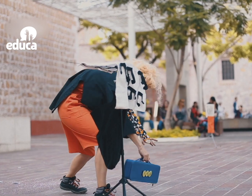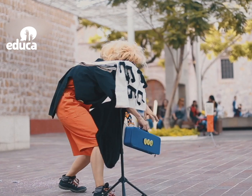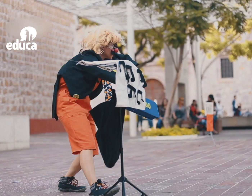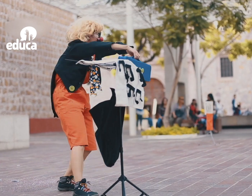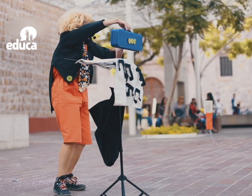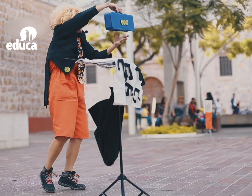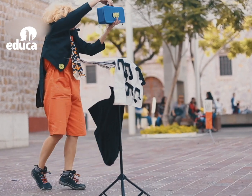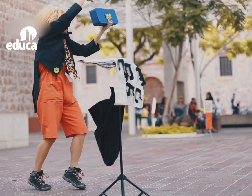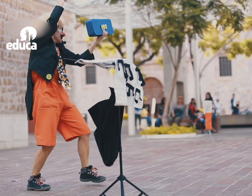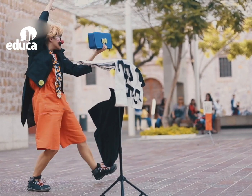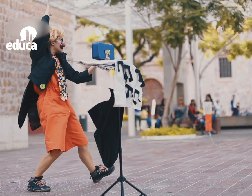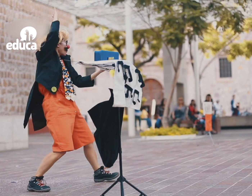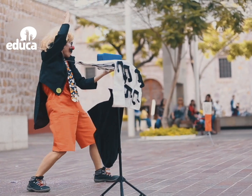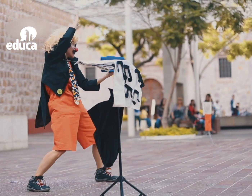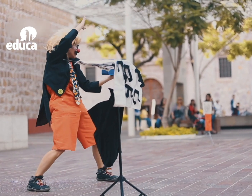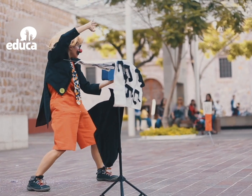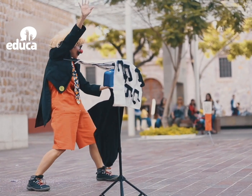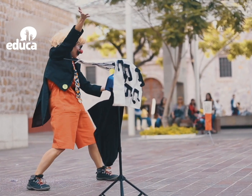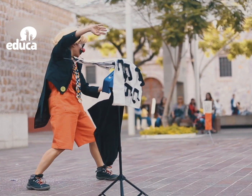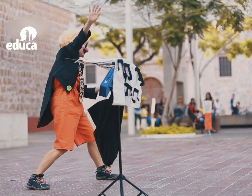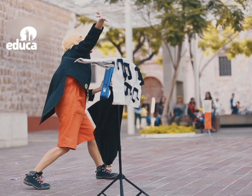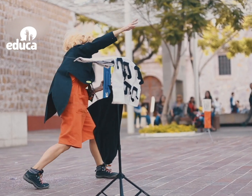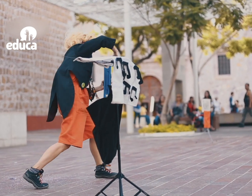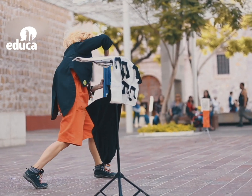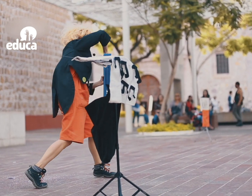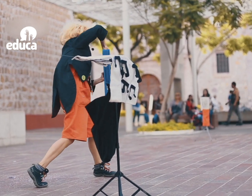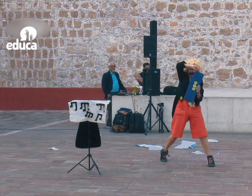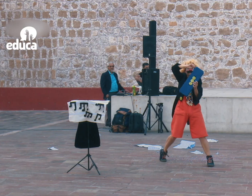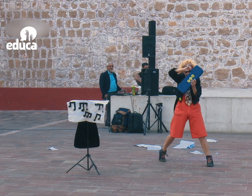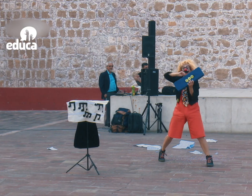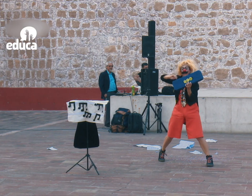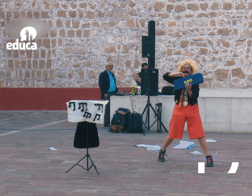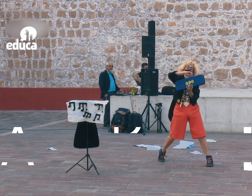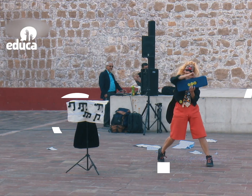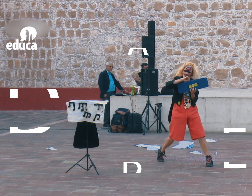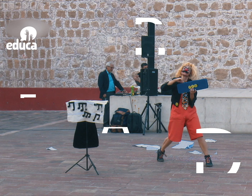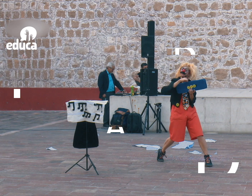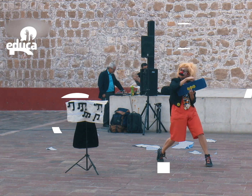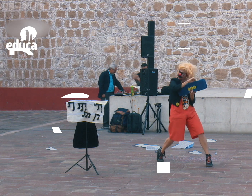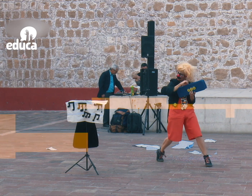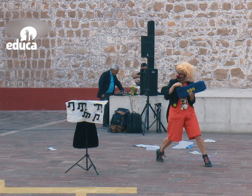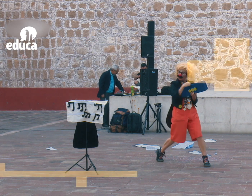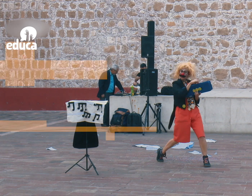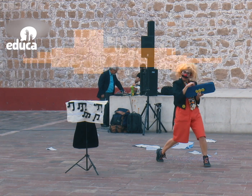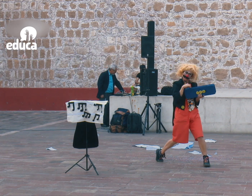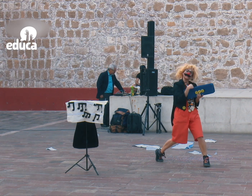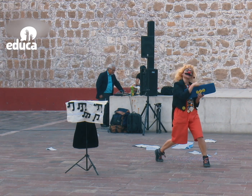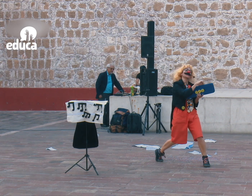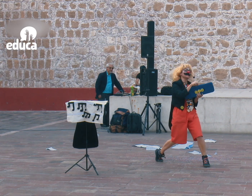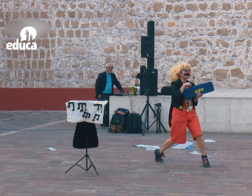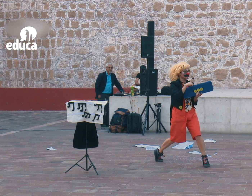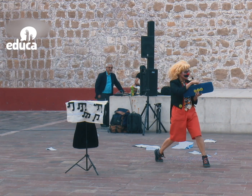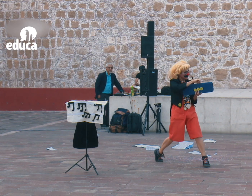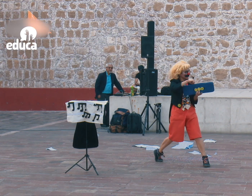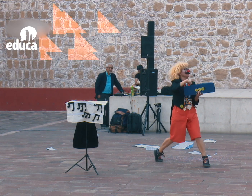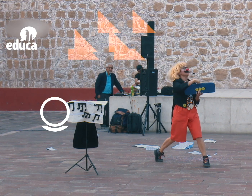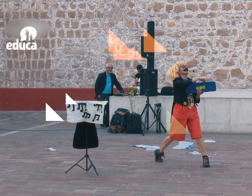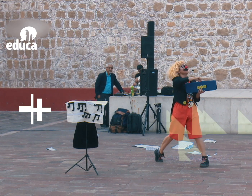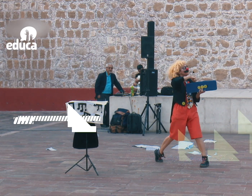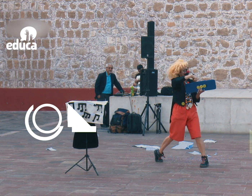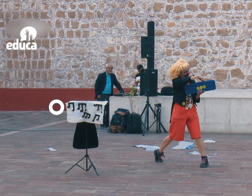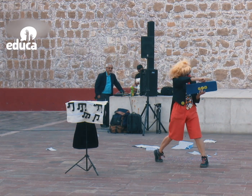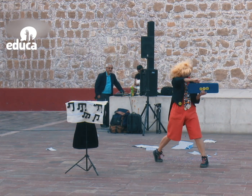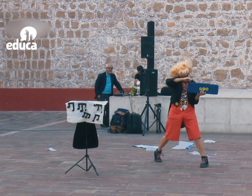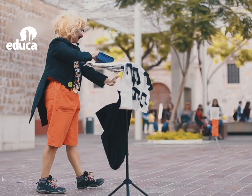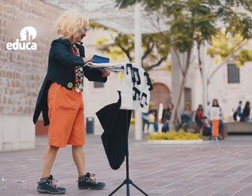y volvieron a aparecer lo que son los CIEs, al menos en esa zona en la que yo estaba, en Archidona. Y los CIEs son cárceles para